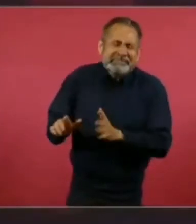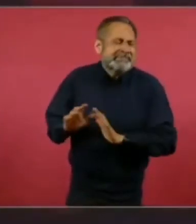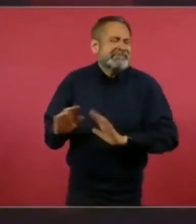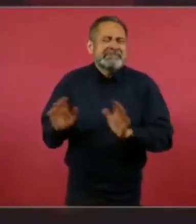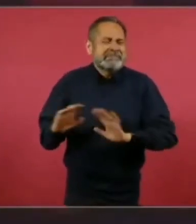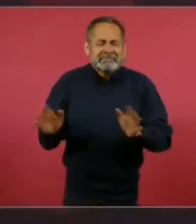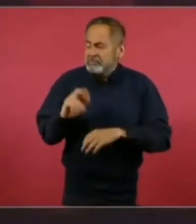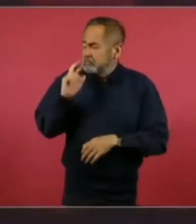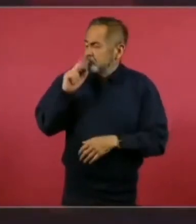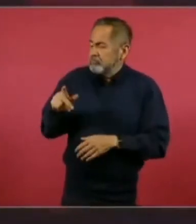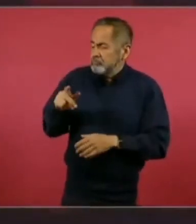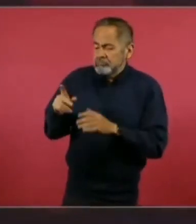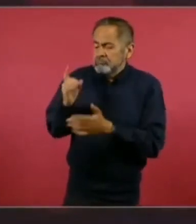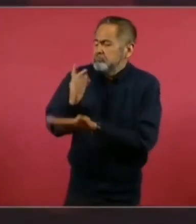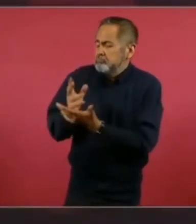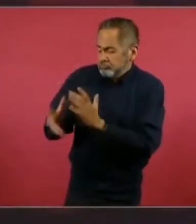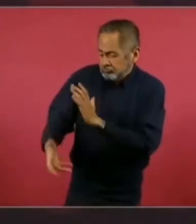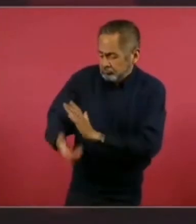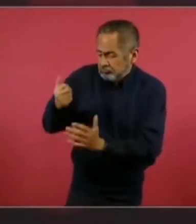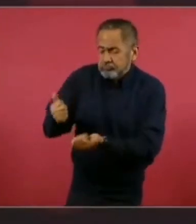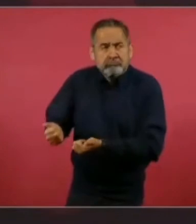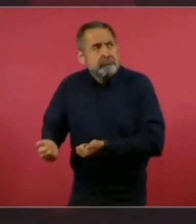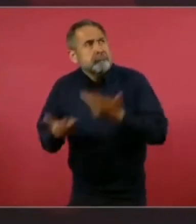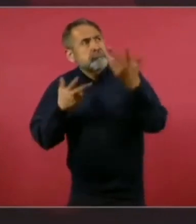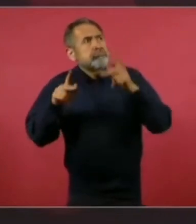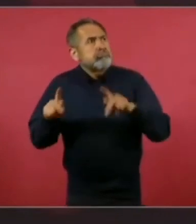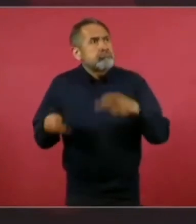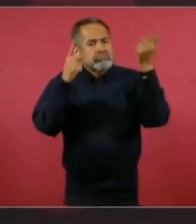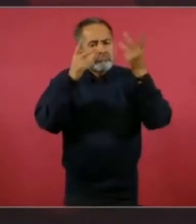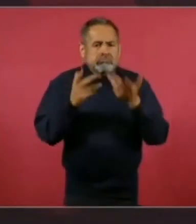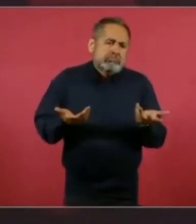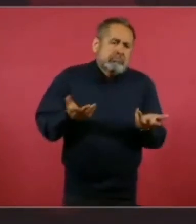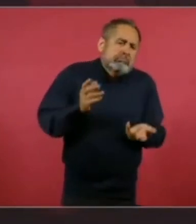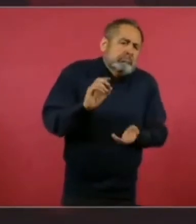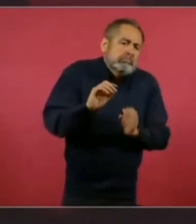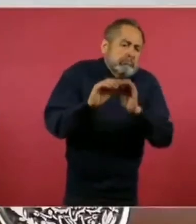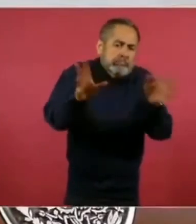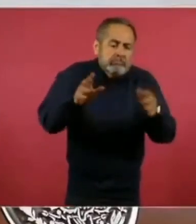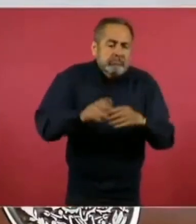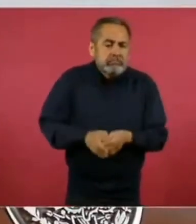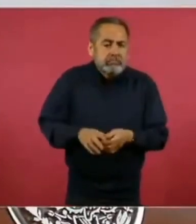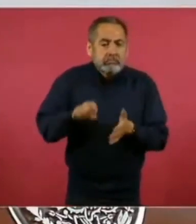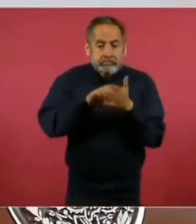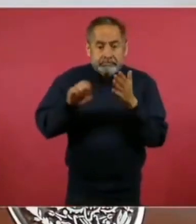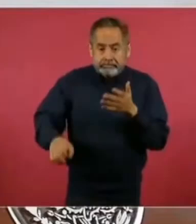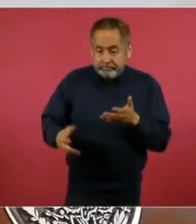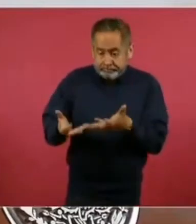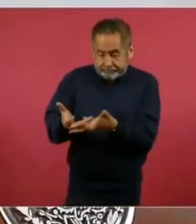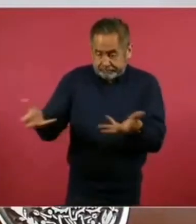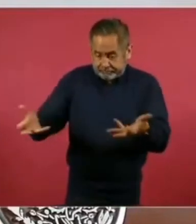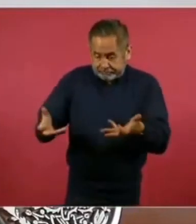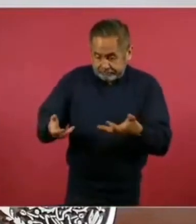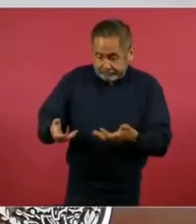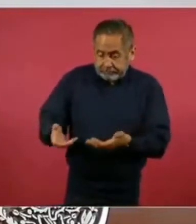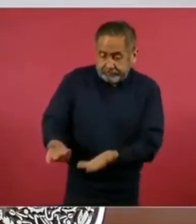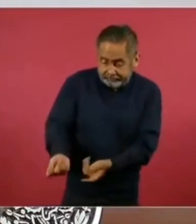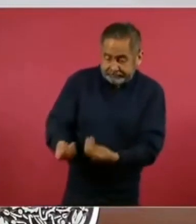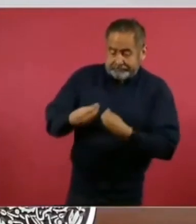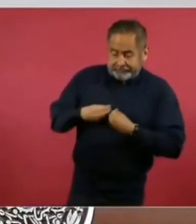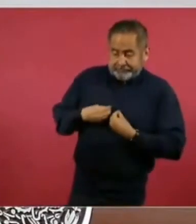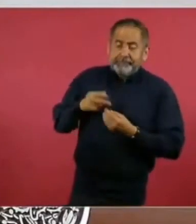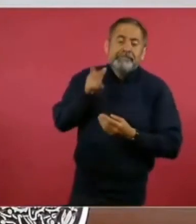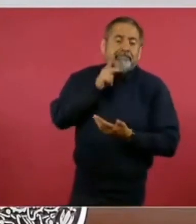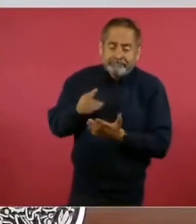el petróleo y venderlo, claro, porque no se le paga renta a la naturaleza. Sin